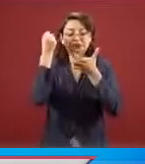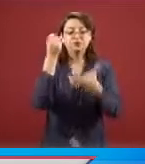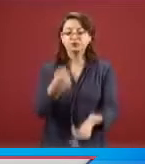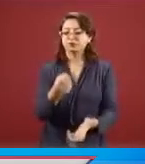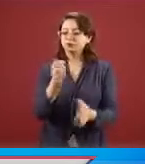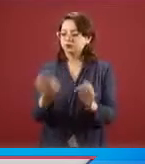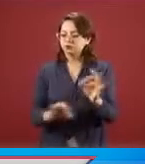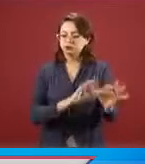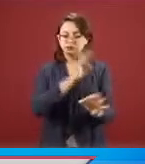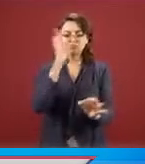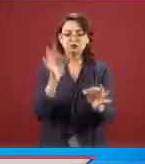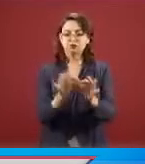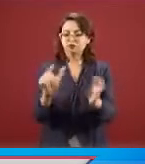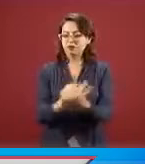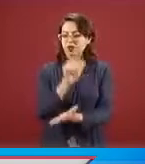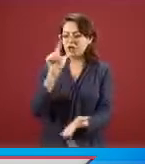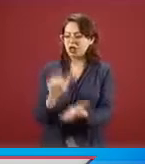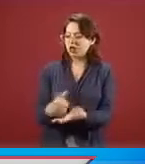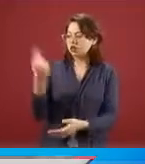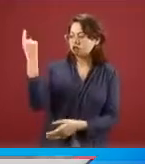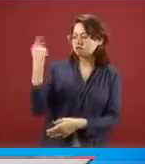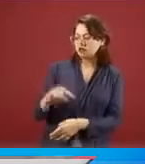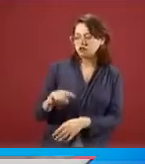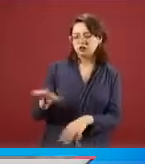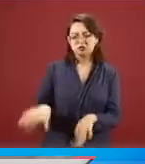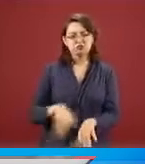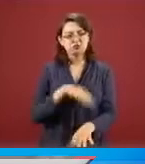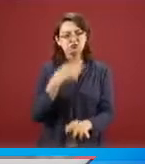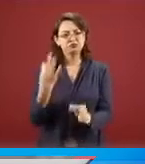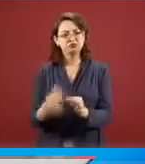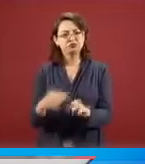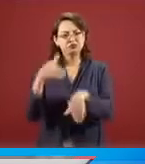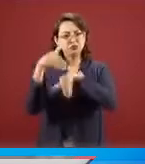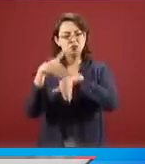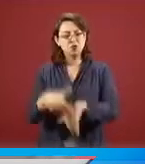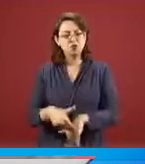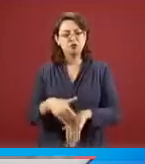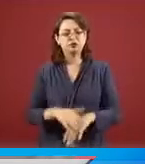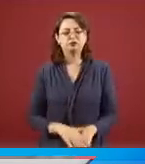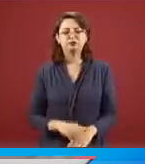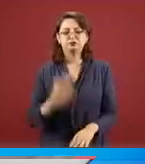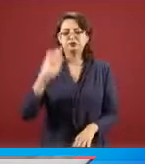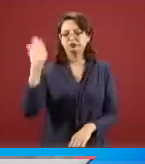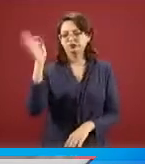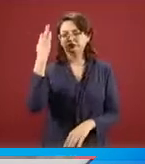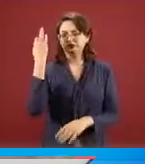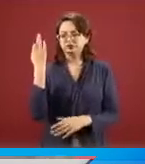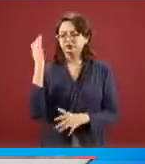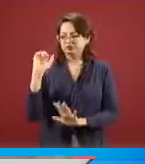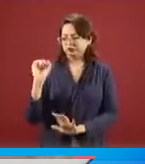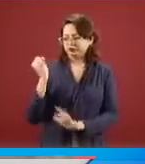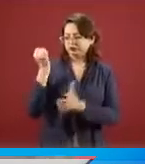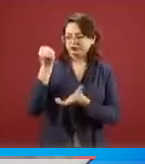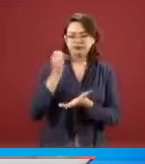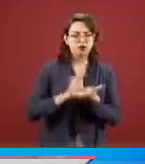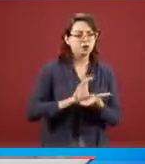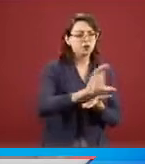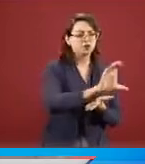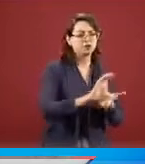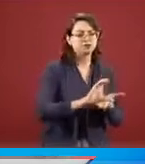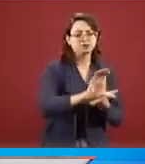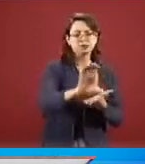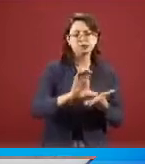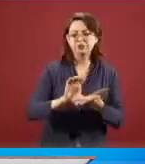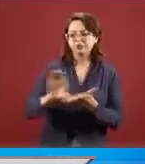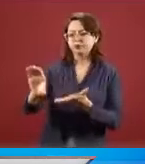entregado ya los recursos, en ciertos casos hasta por adelantado, como en Morelia, para el pago de salarios de profesores. El problema es que los